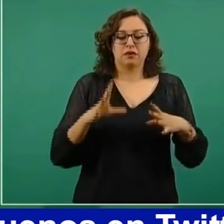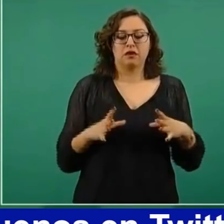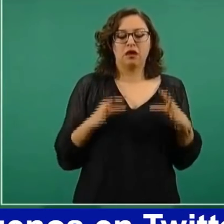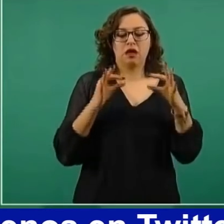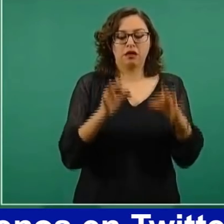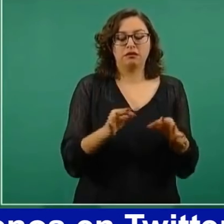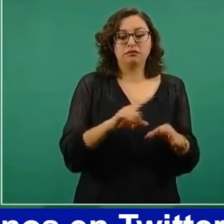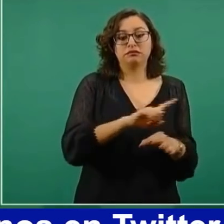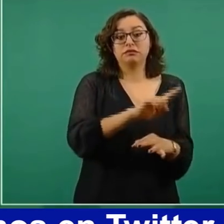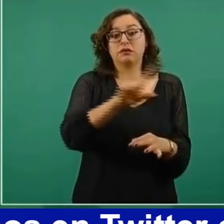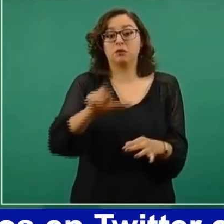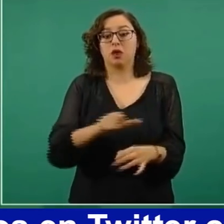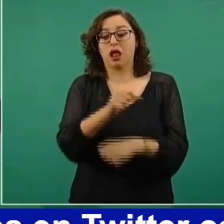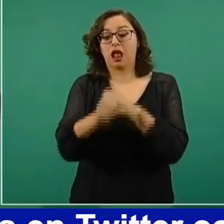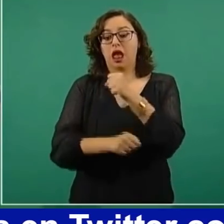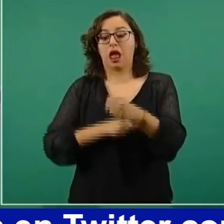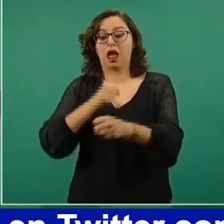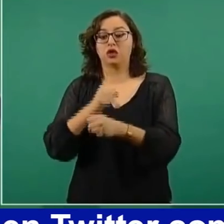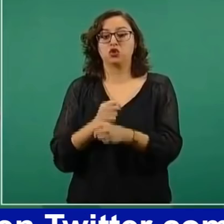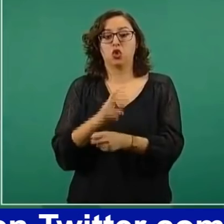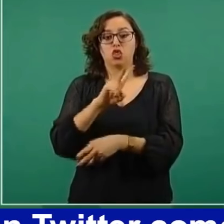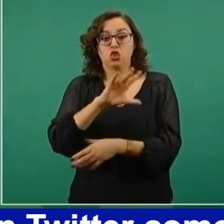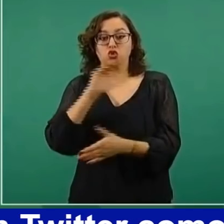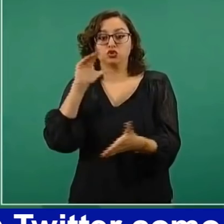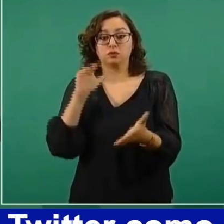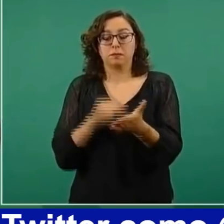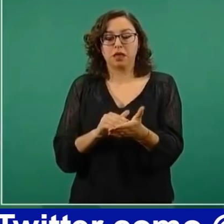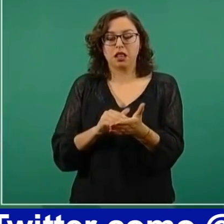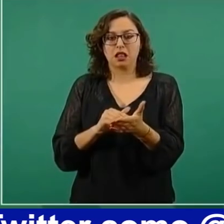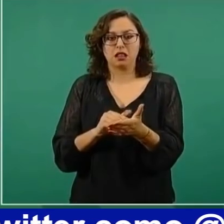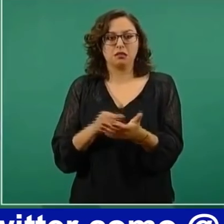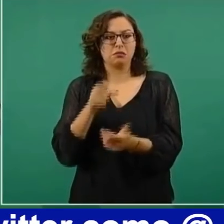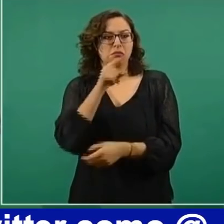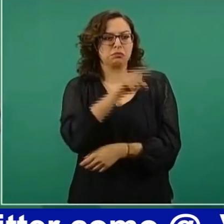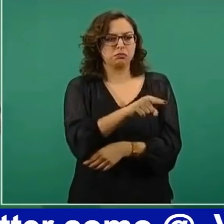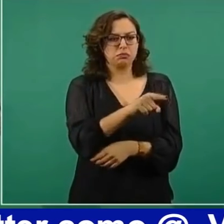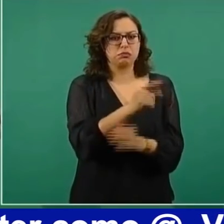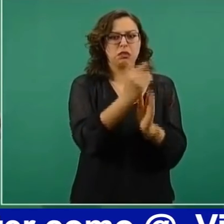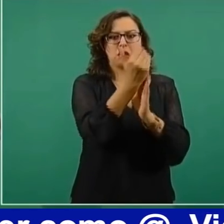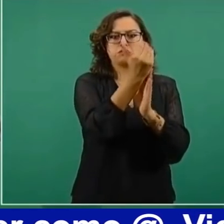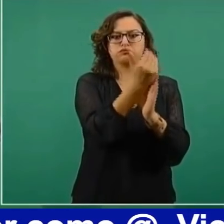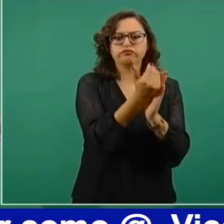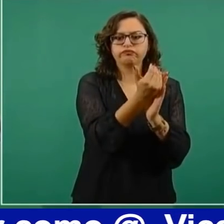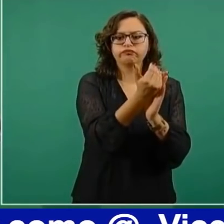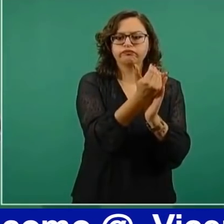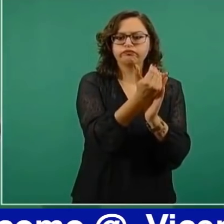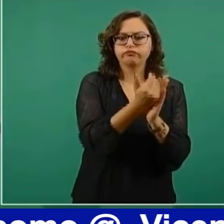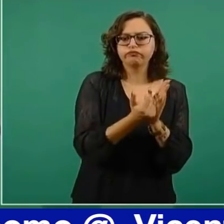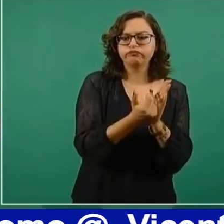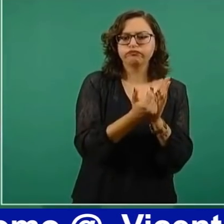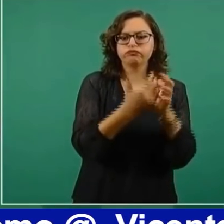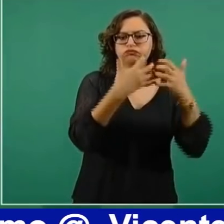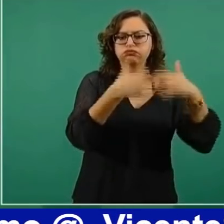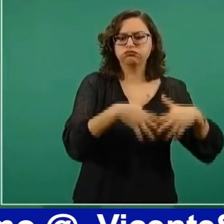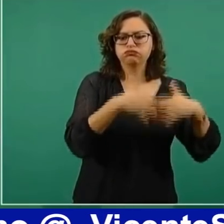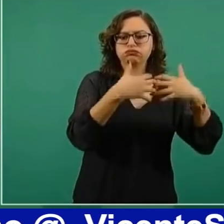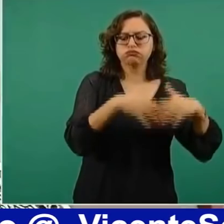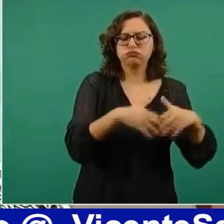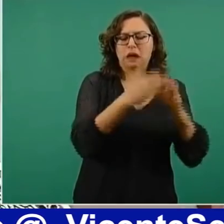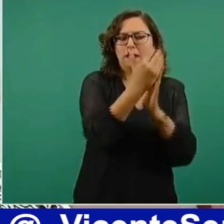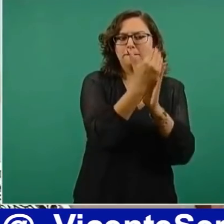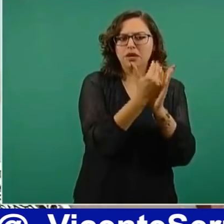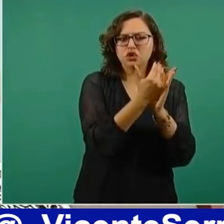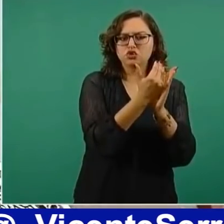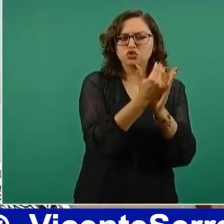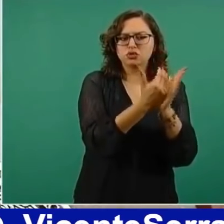años 2000, se empezó a reducir la influencia de esta empresa pública,